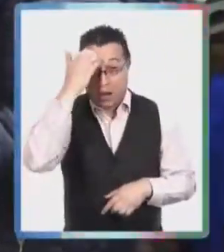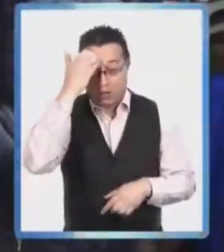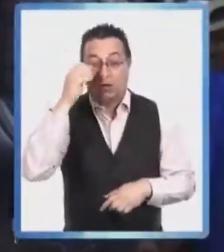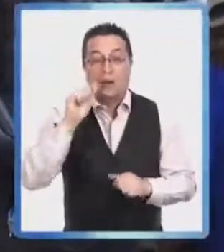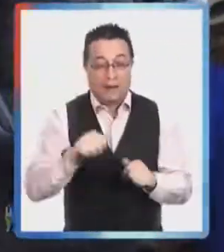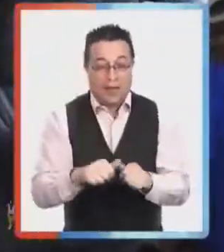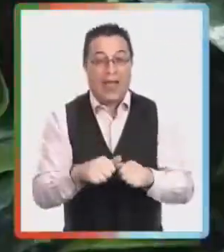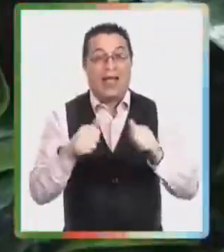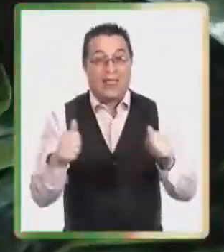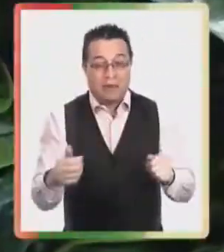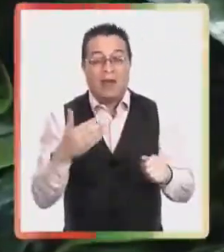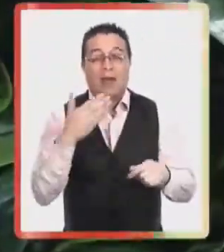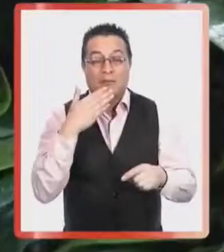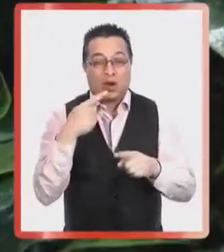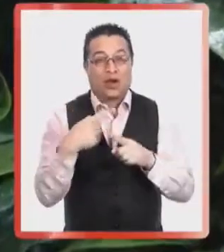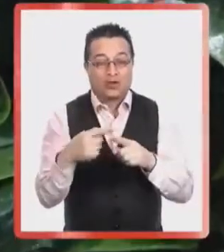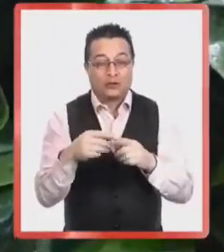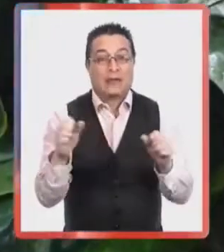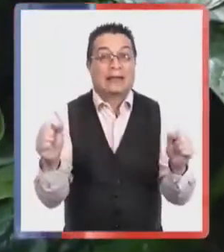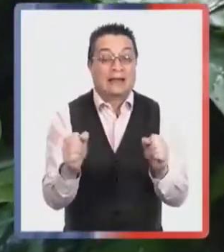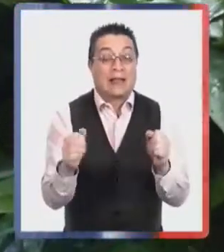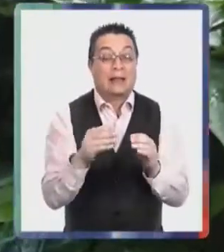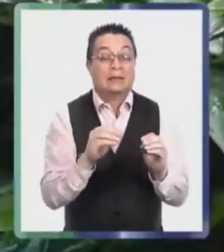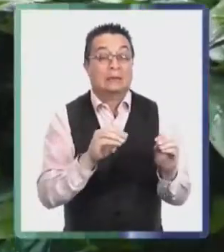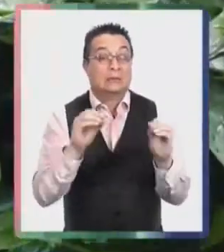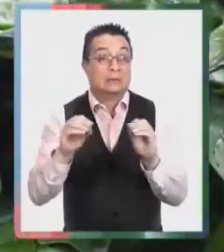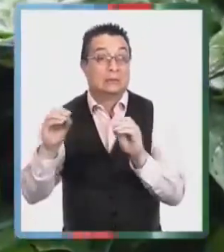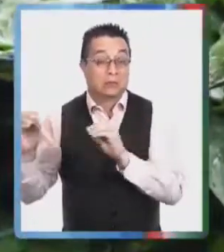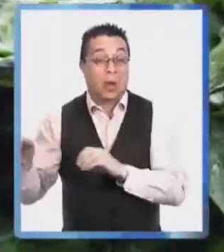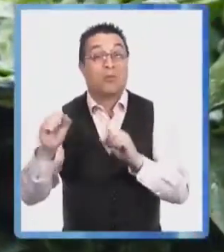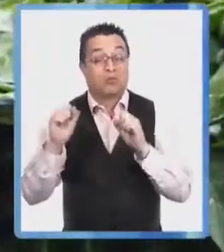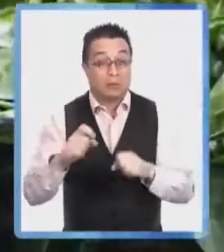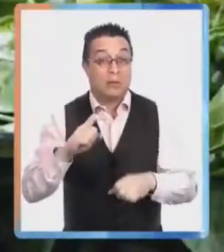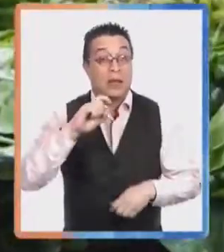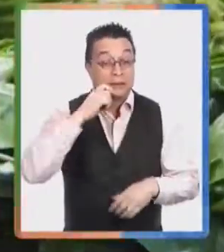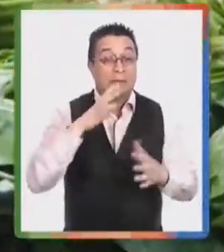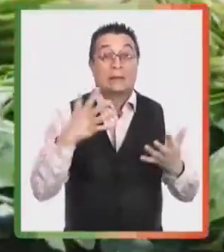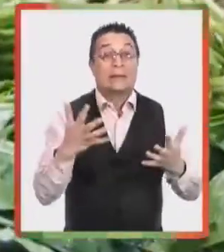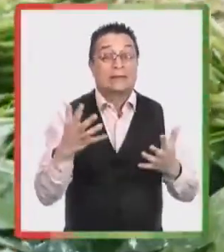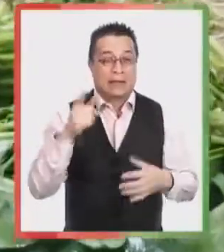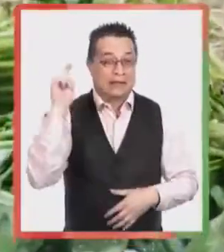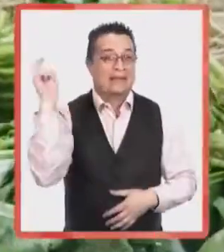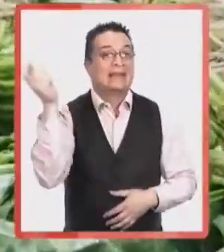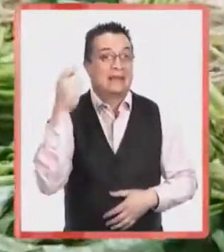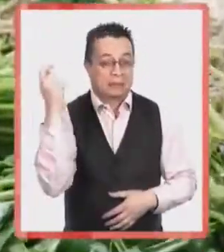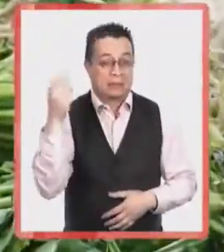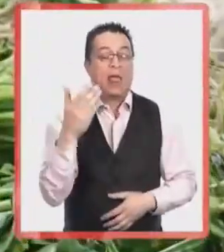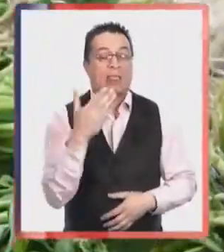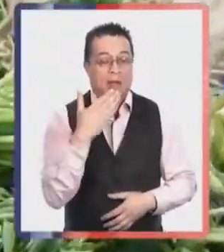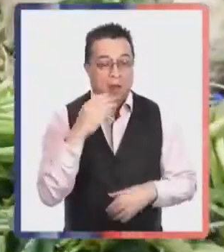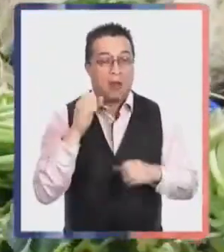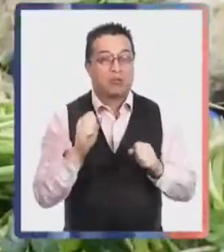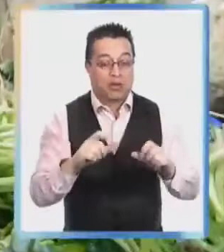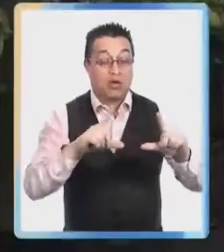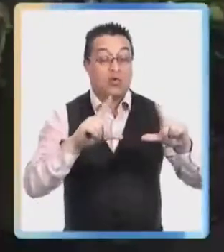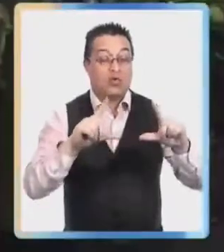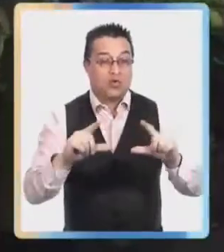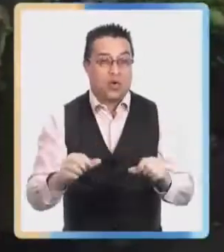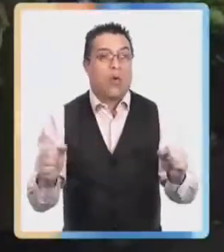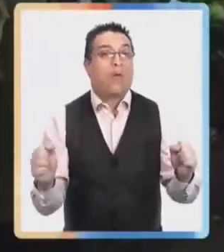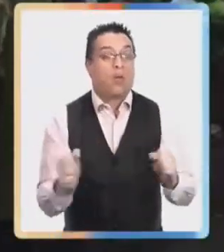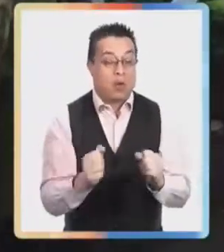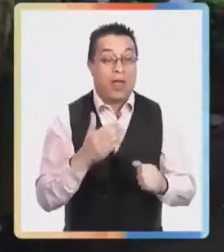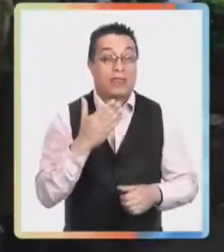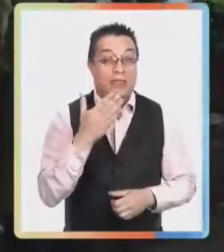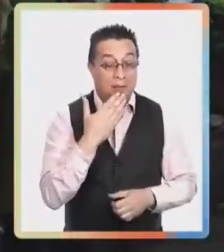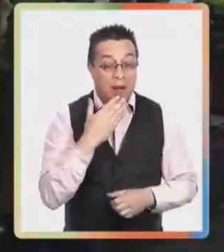el fenómeno denominado heladas tardías, que significa que incluso durante septiembre se produzca esta disminución en las temperaturas,